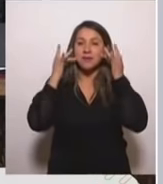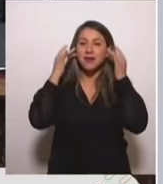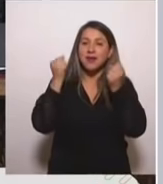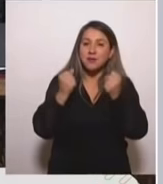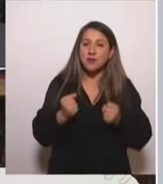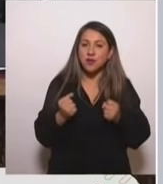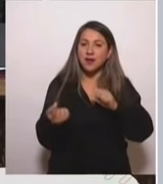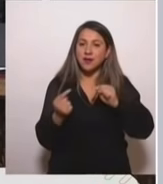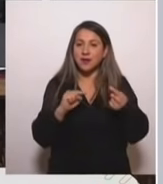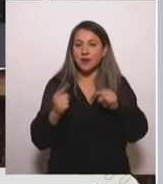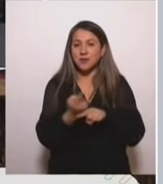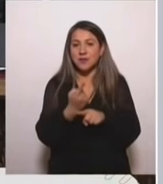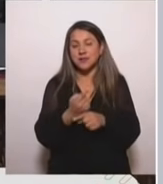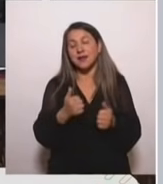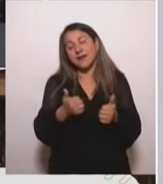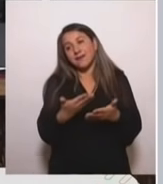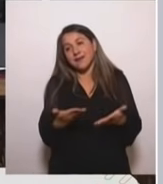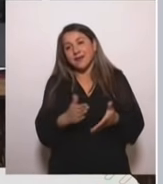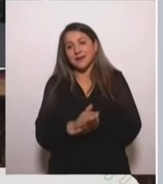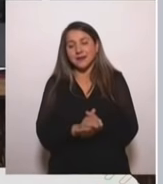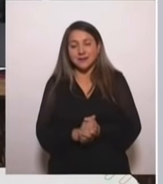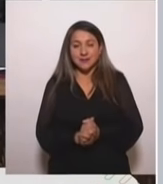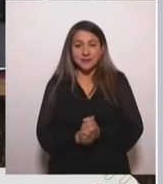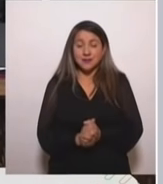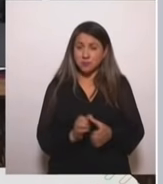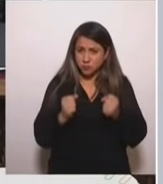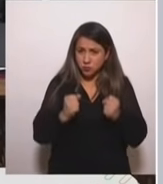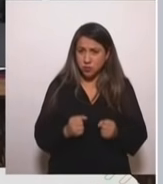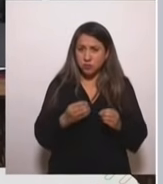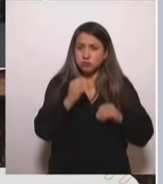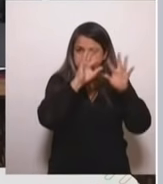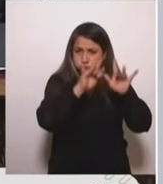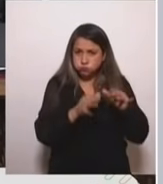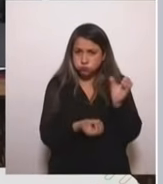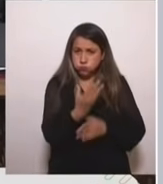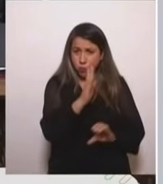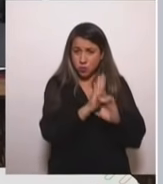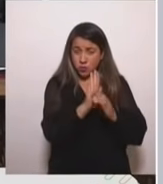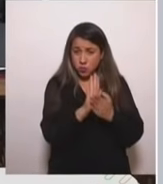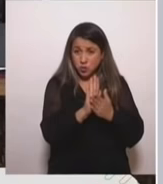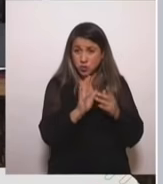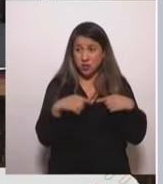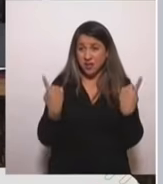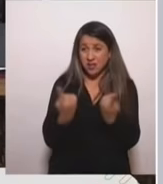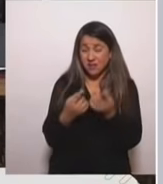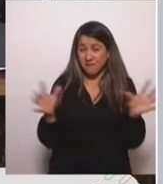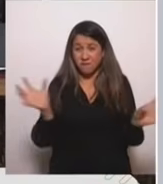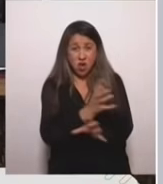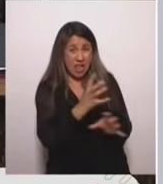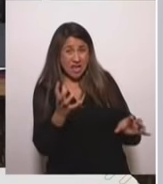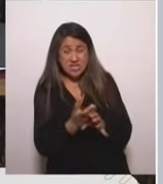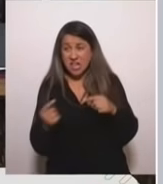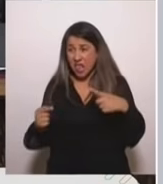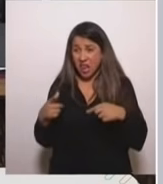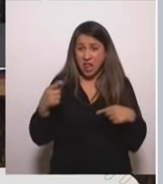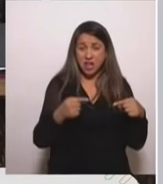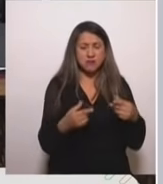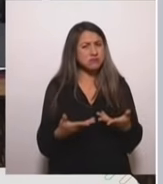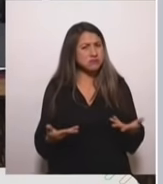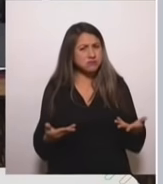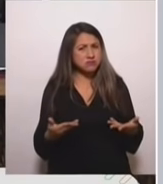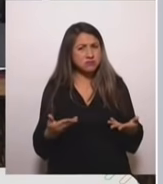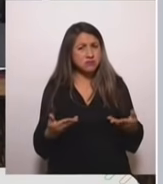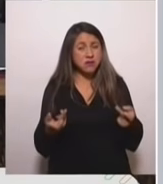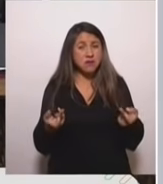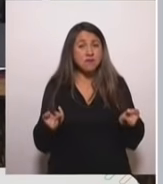delimitadas en la propia Constitución. La Convención Constitucional, según leemos en el agregado que se hizo al capítulo